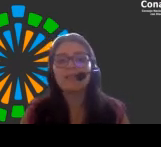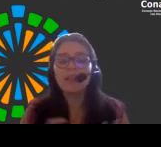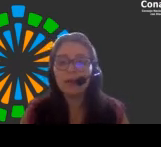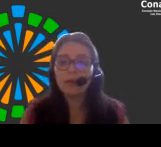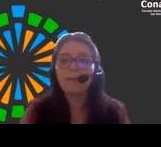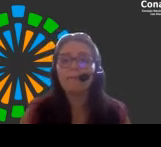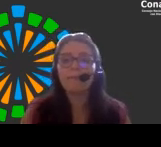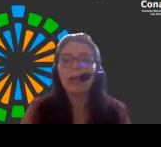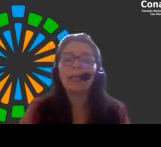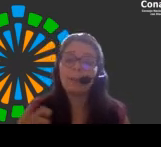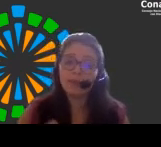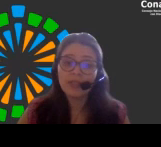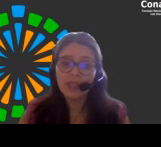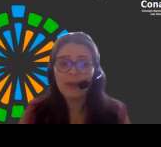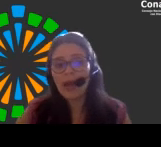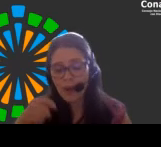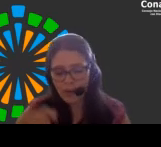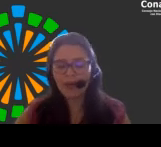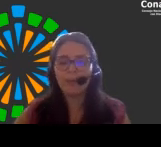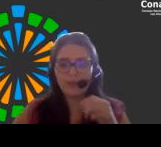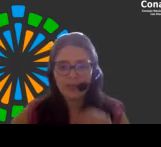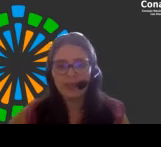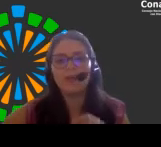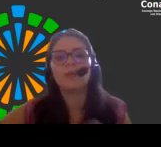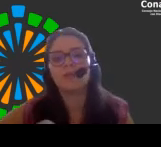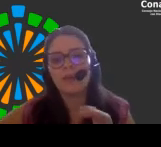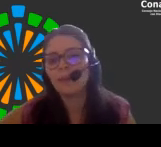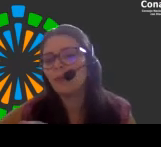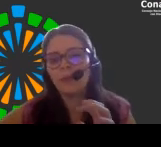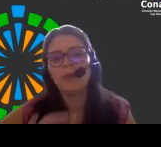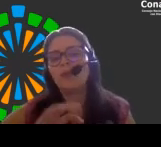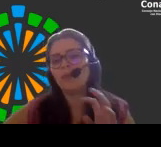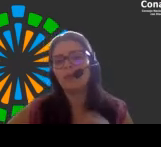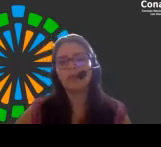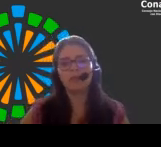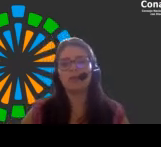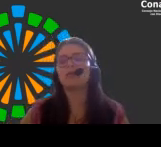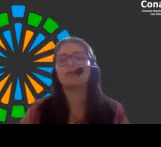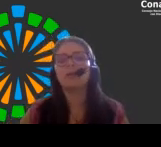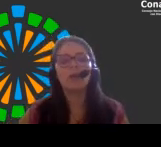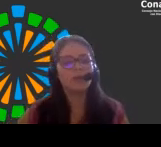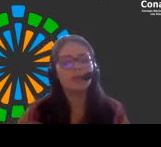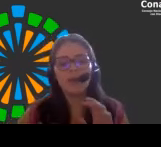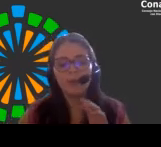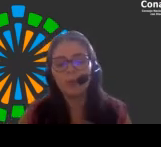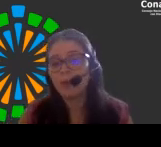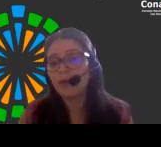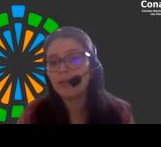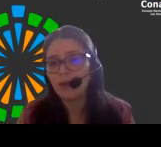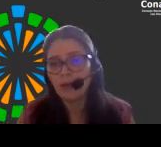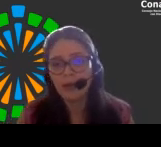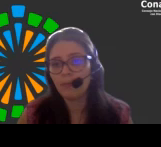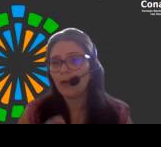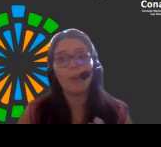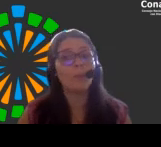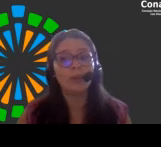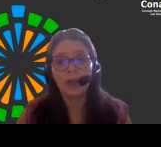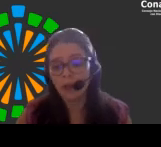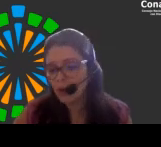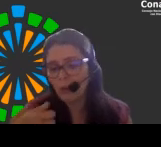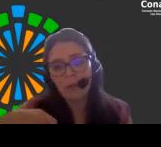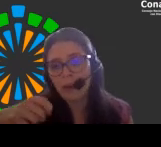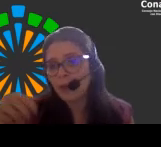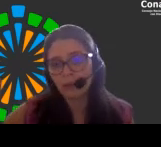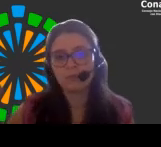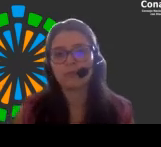sino la persona escribe Ah bueno la persona escribe nos hablamos por medio de correo electrónico nos hablamos por medio del celular por